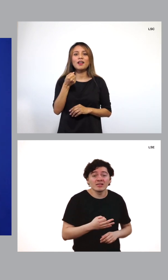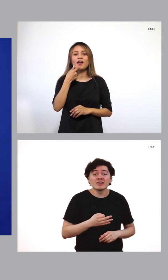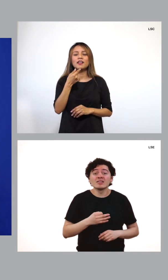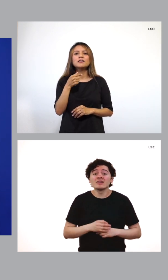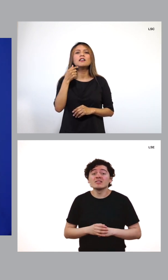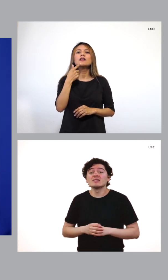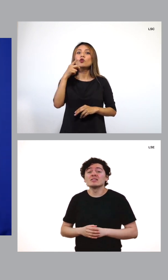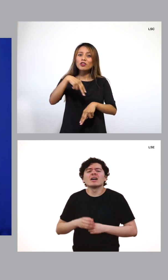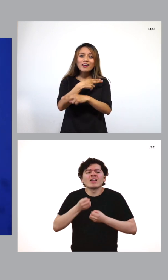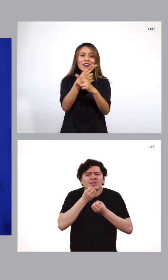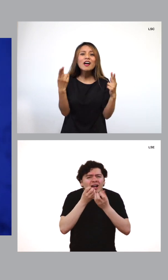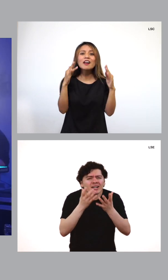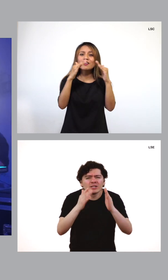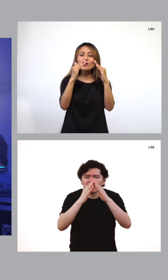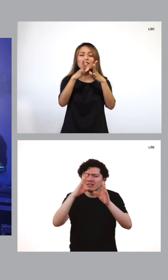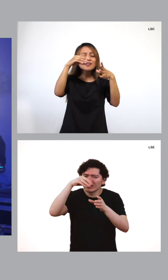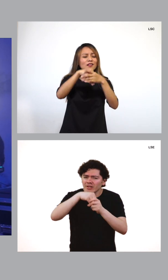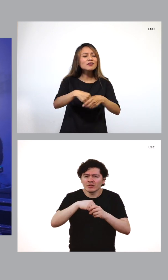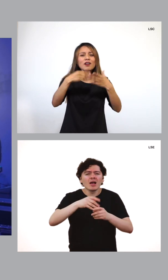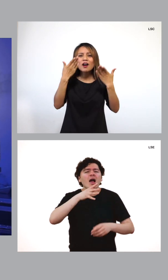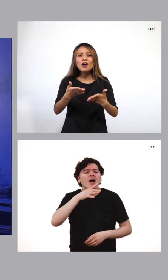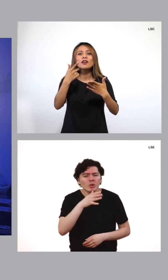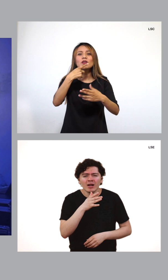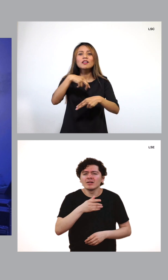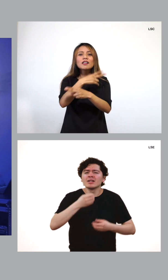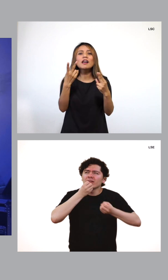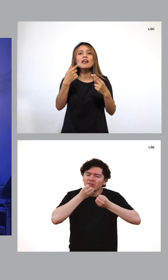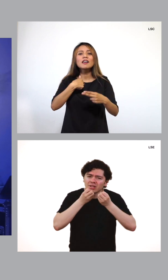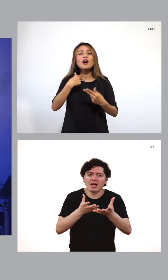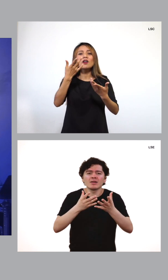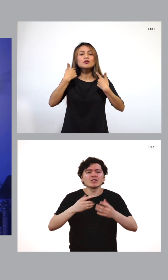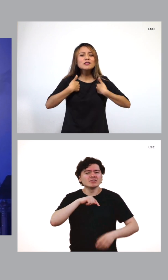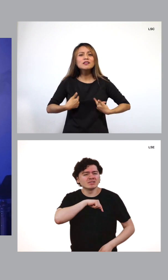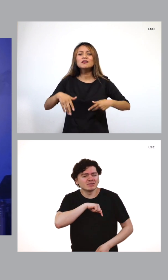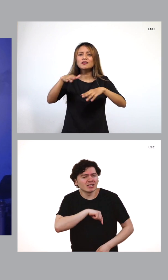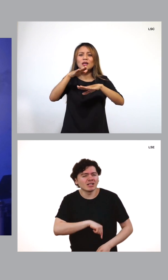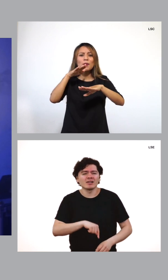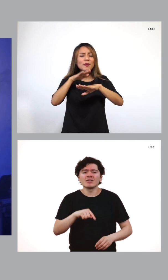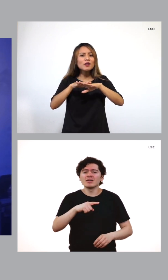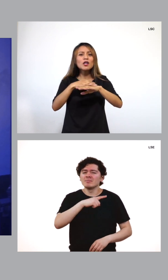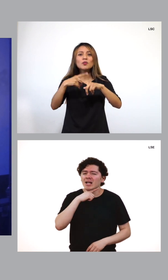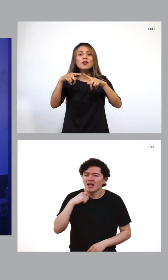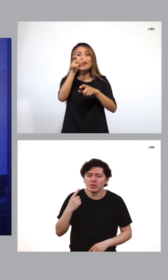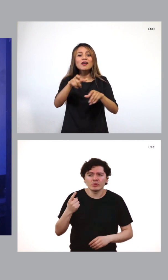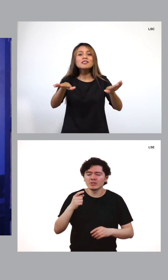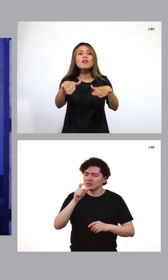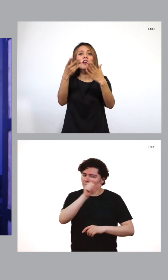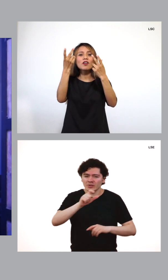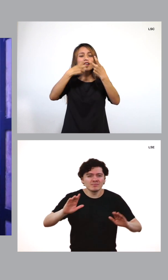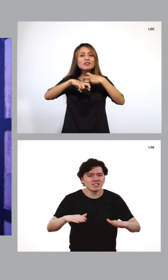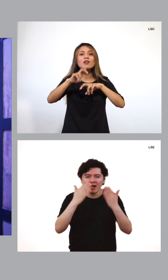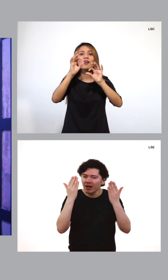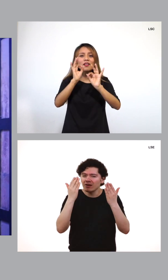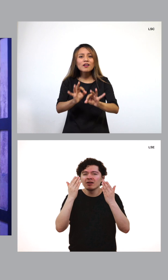tu casa. Él pagó por mí. Soy perdonado. Es mi defensor. Eso es, hay luz en mi vida.